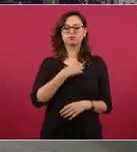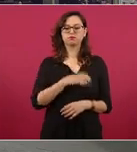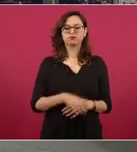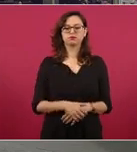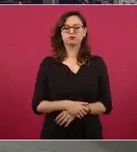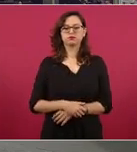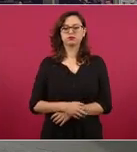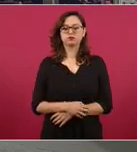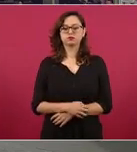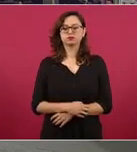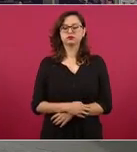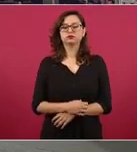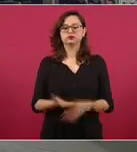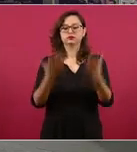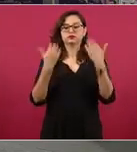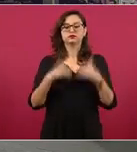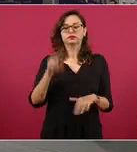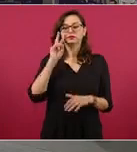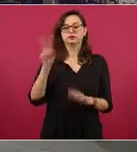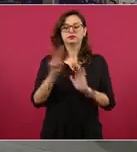Vamos a los videos.